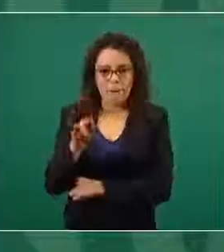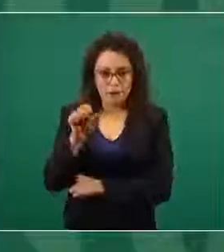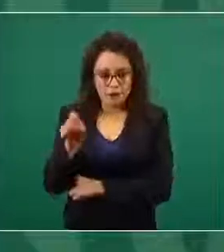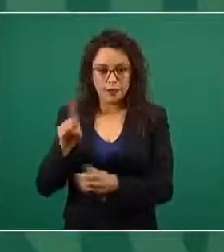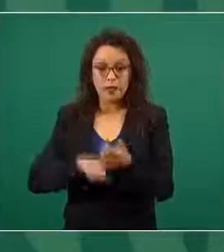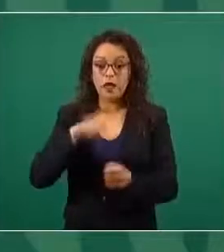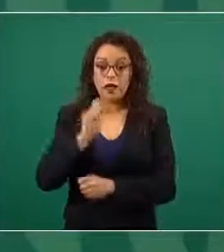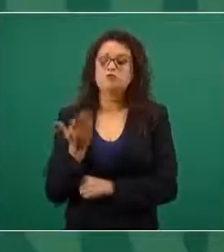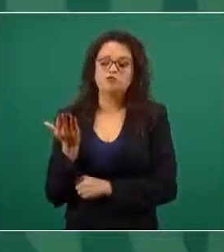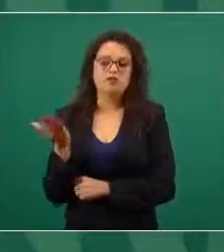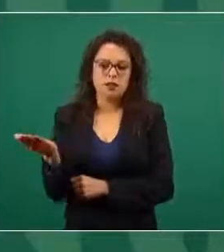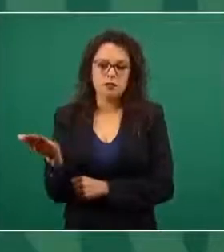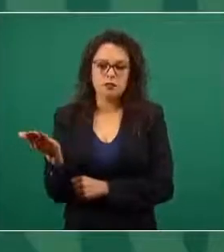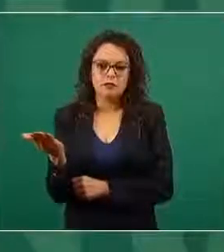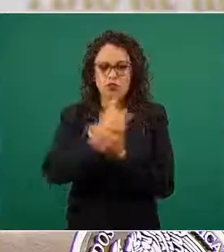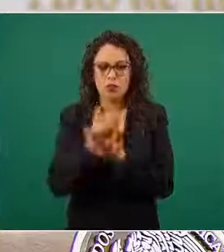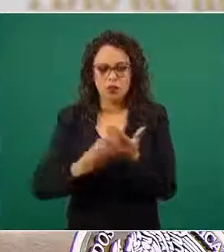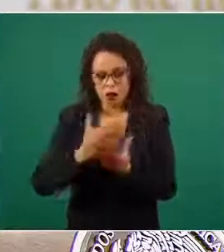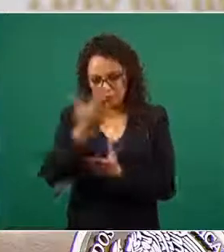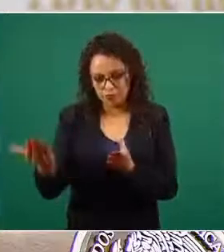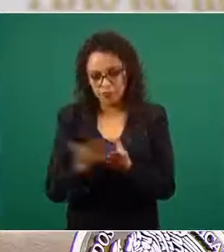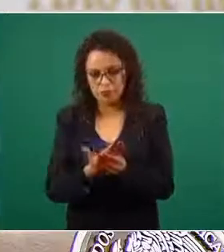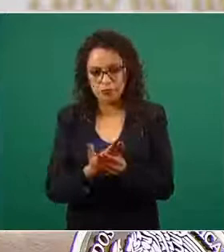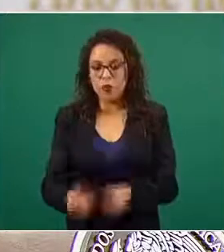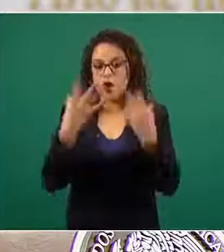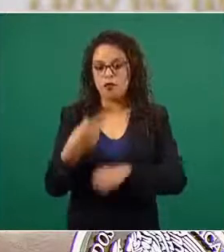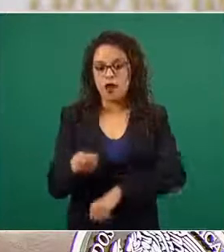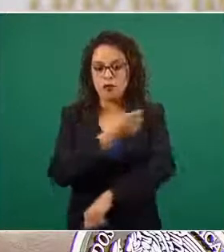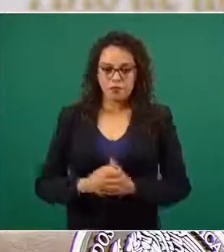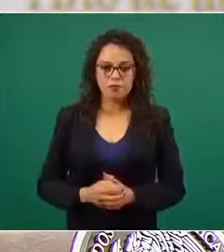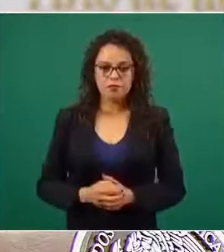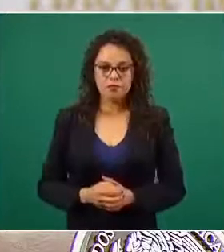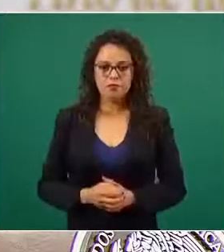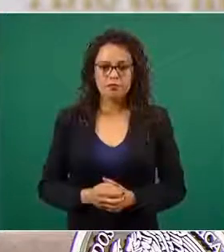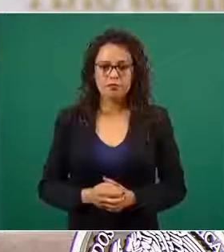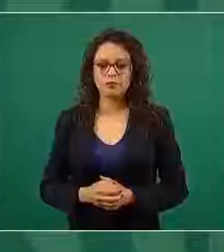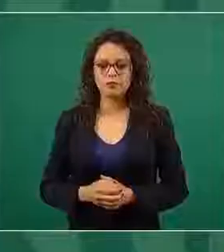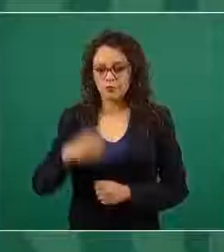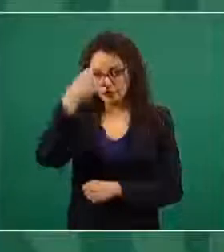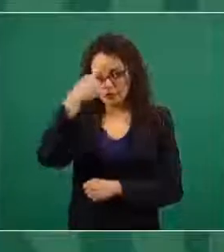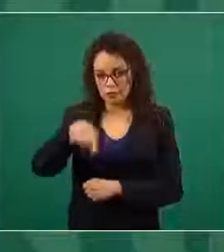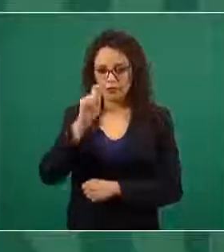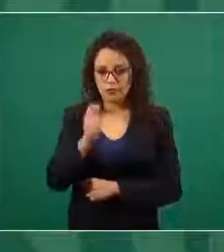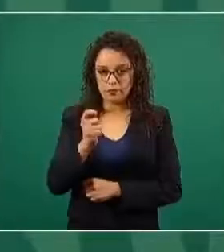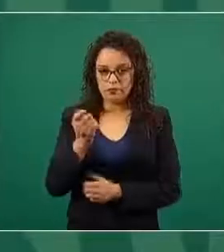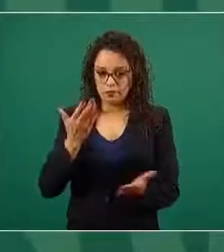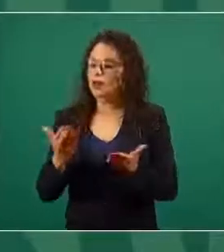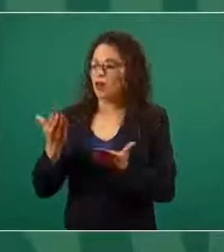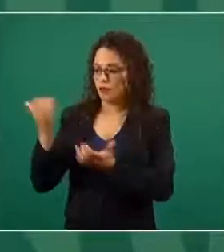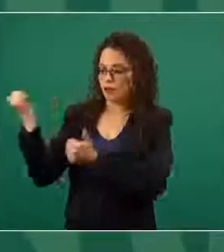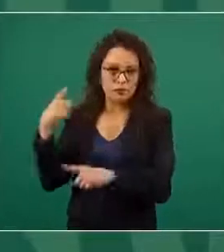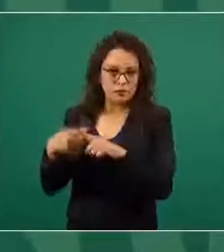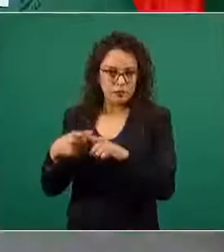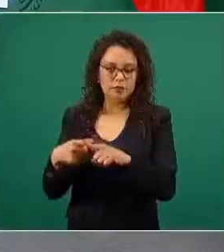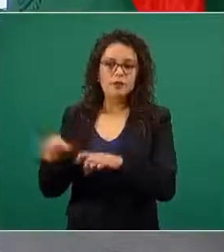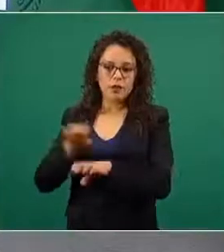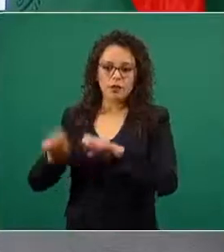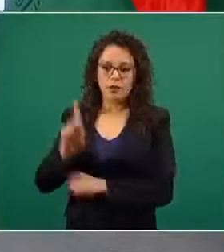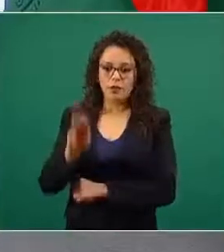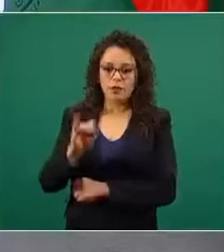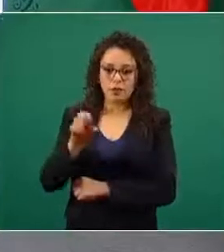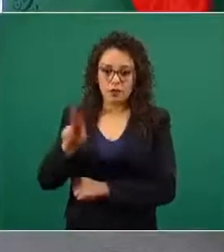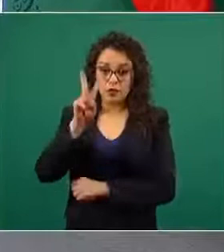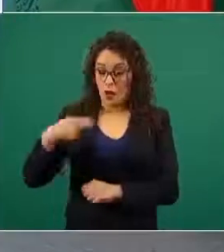COFEPRIS la solicitud y que anexen el contrato del número de vacunas adquiridas con la entrega que va a ser en este caso Pfizer. Nosotros no